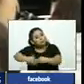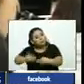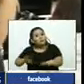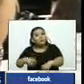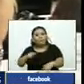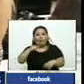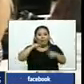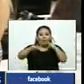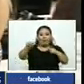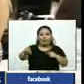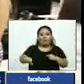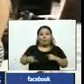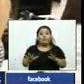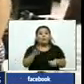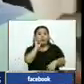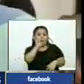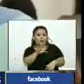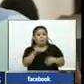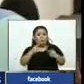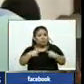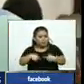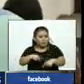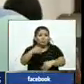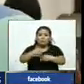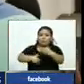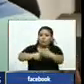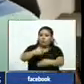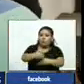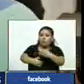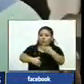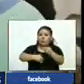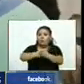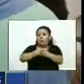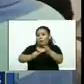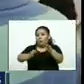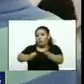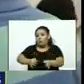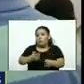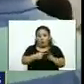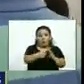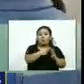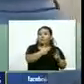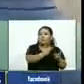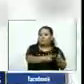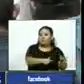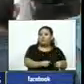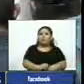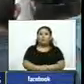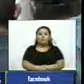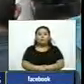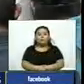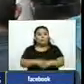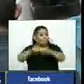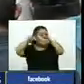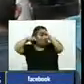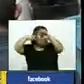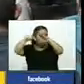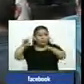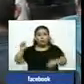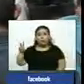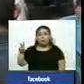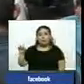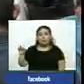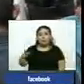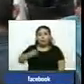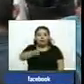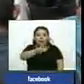actos arbitrarios. Ellos continuarán el proceso de instrucción, pero en libertad. Con imágenes de Ever Ábalos,